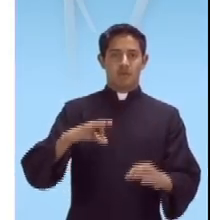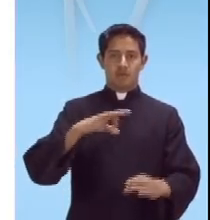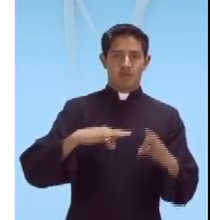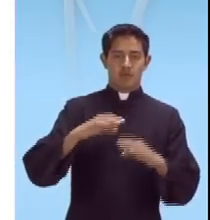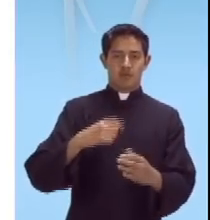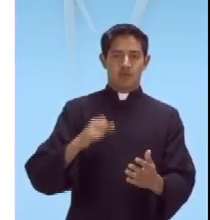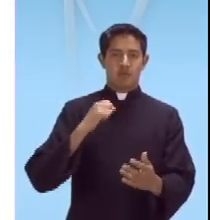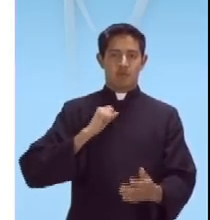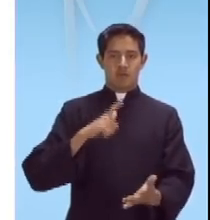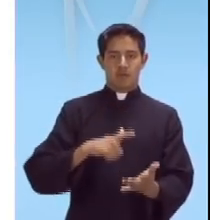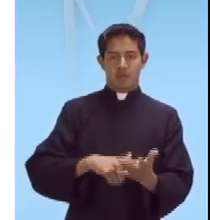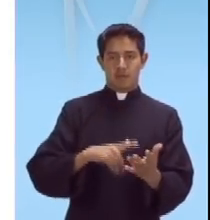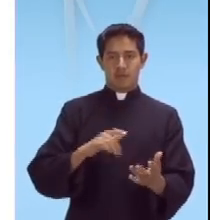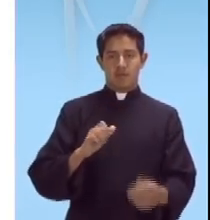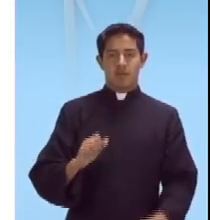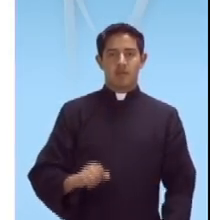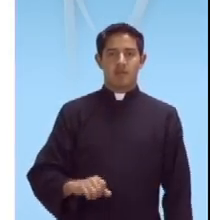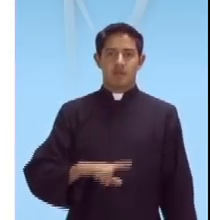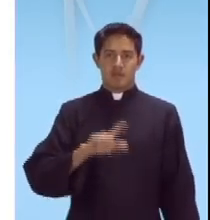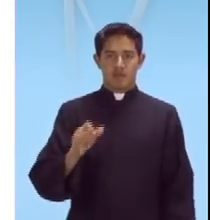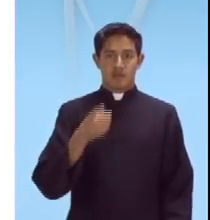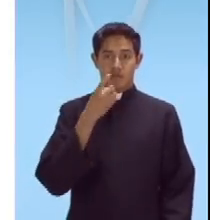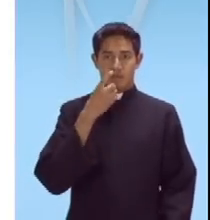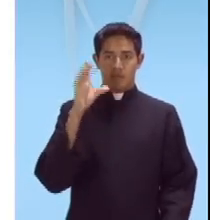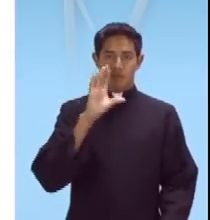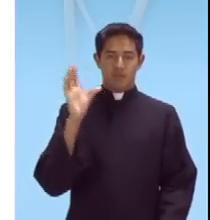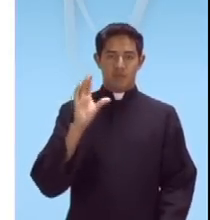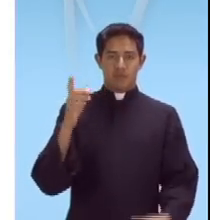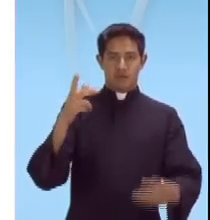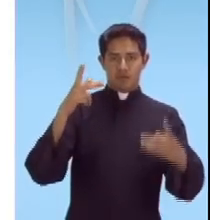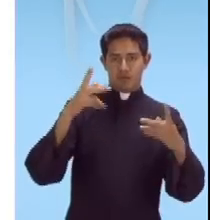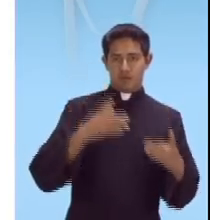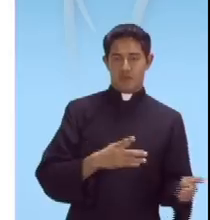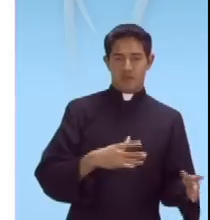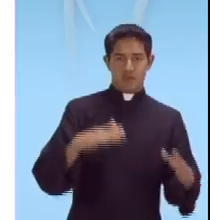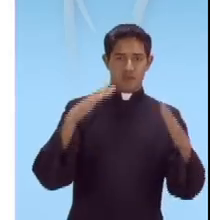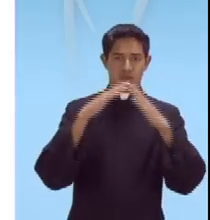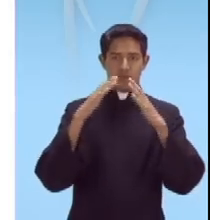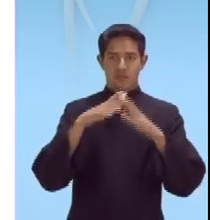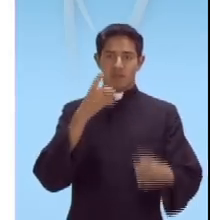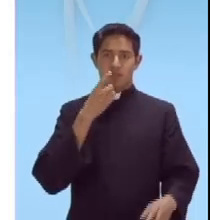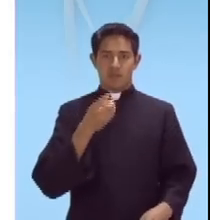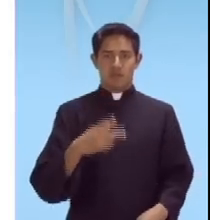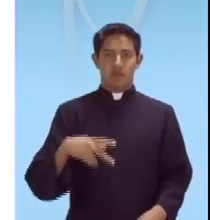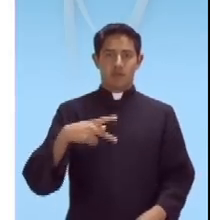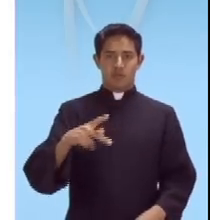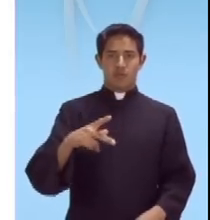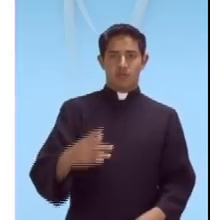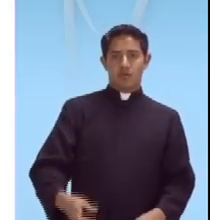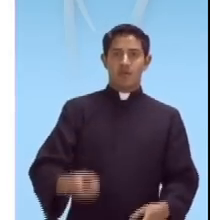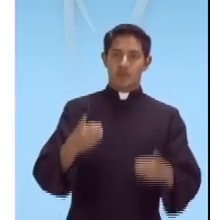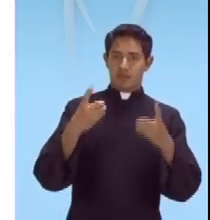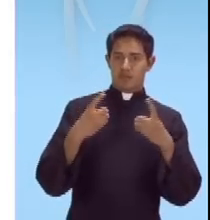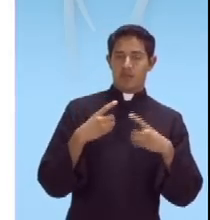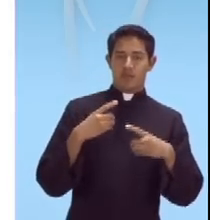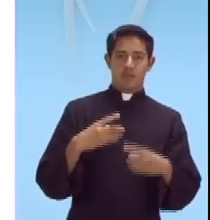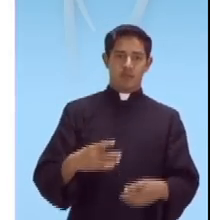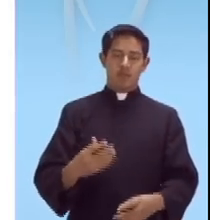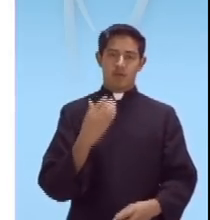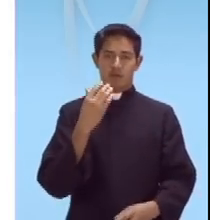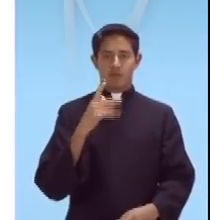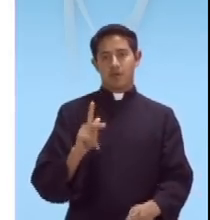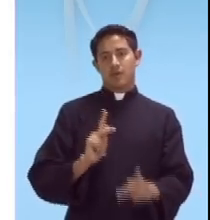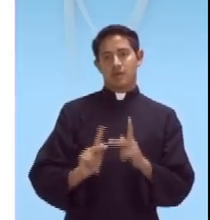a comer? No le dirá más bien, prepárame de comer y ponte a servirme, para que yo coma y beba.